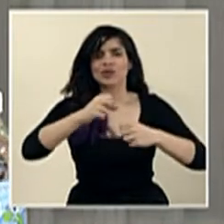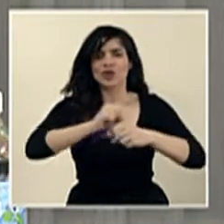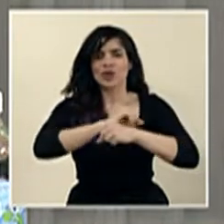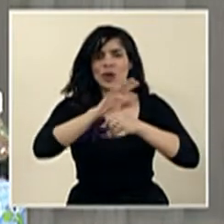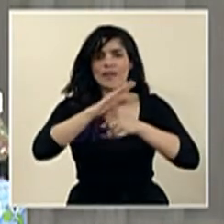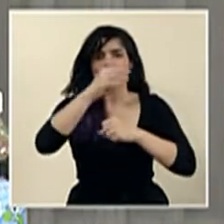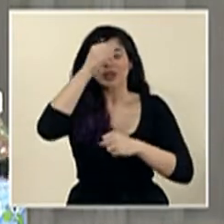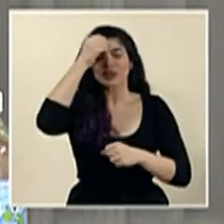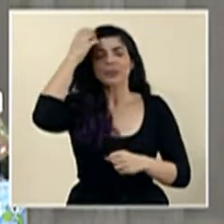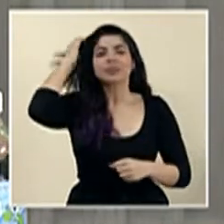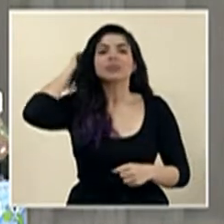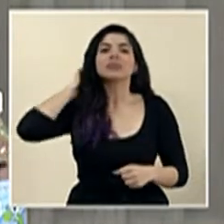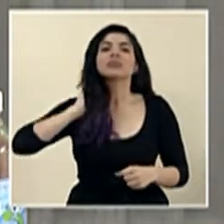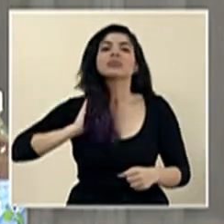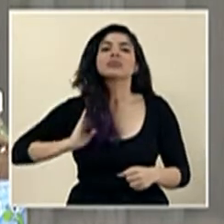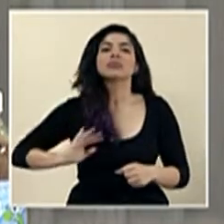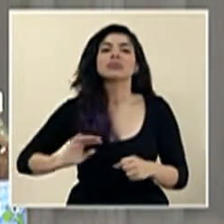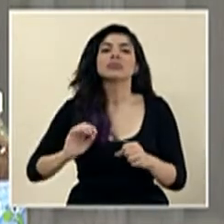coronavirus y